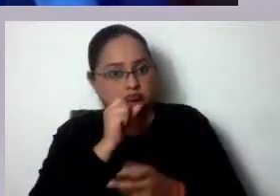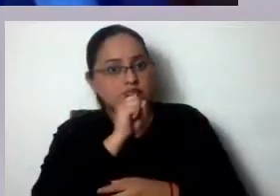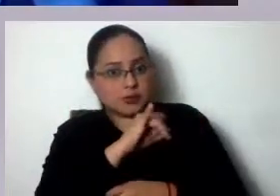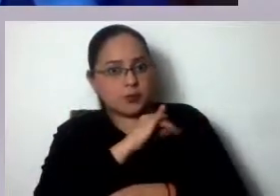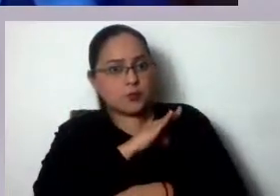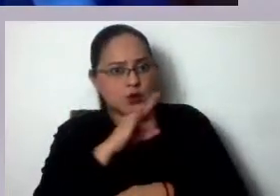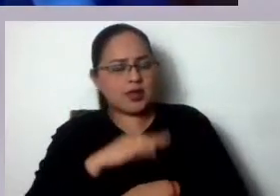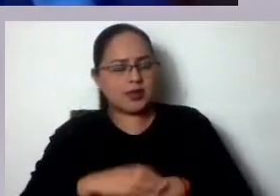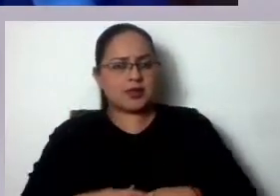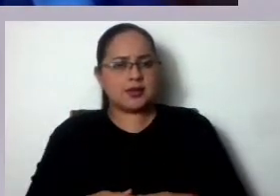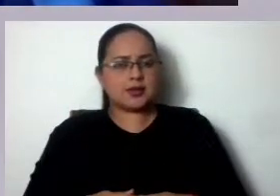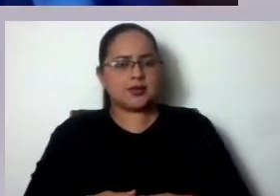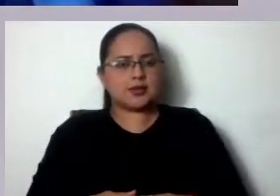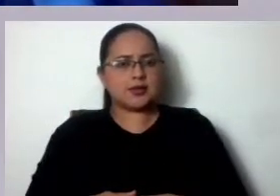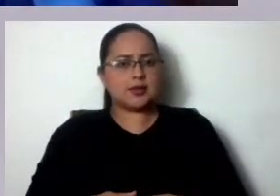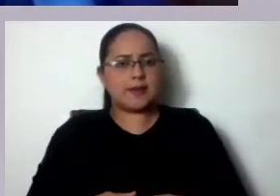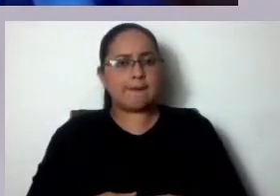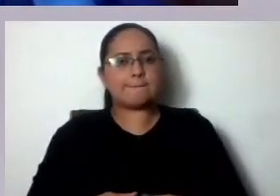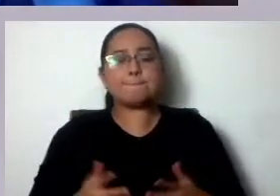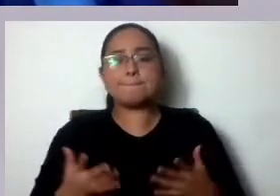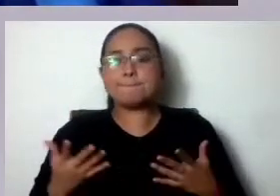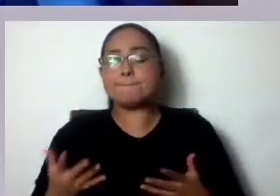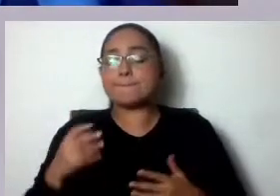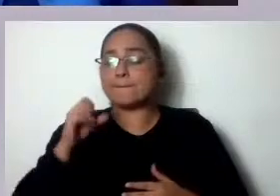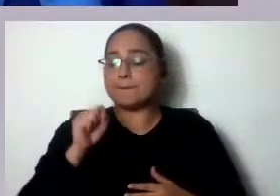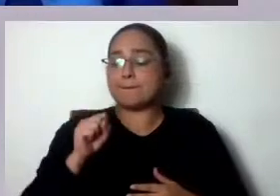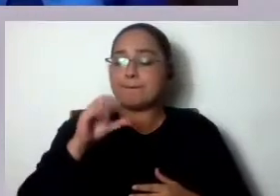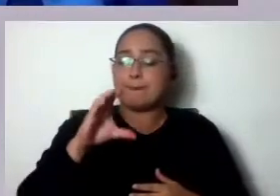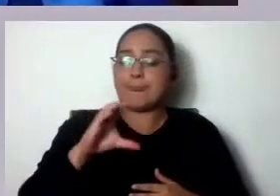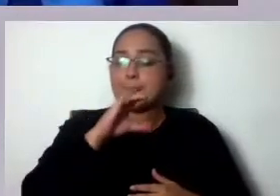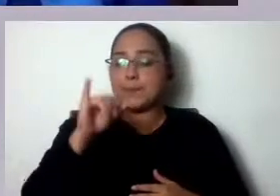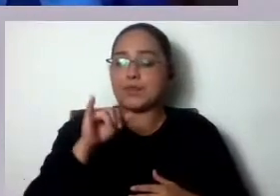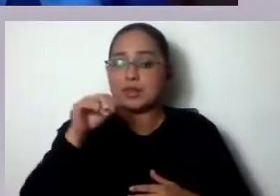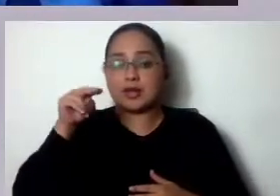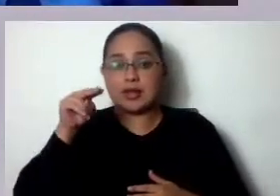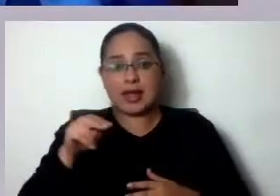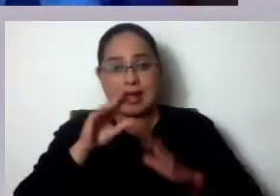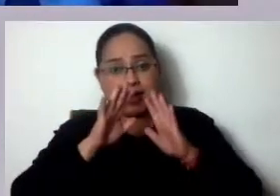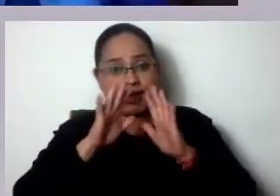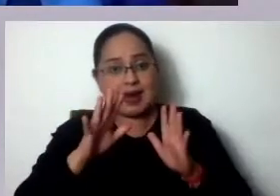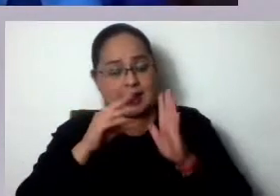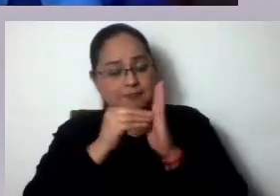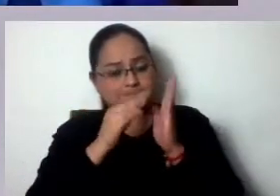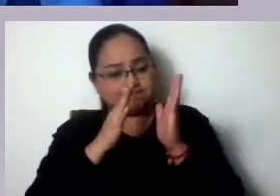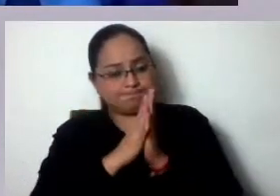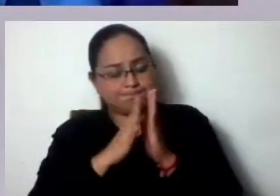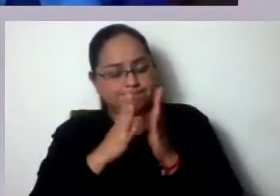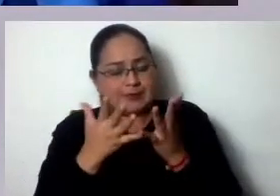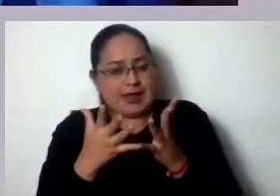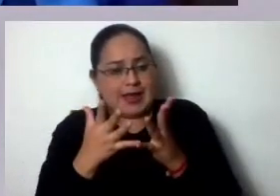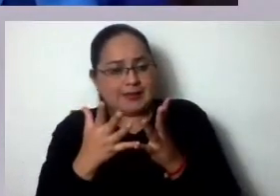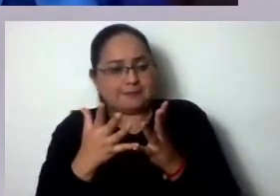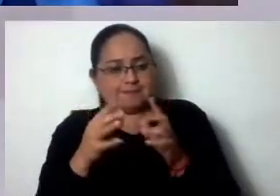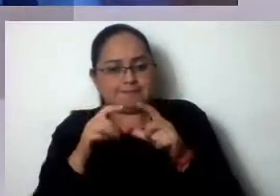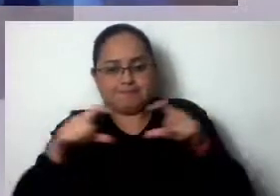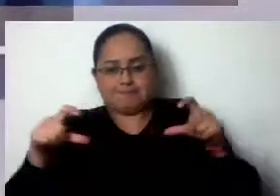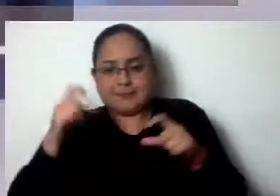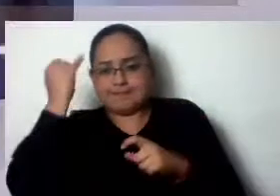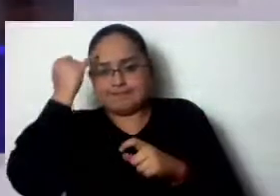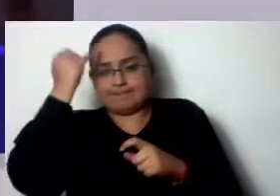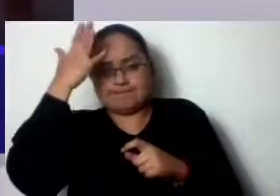en este sentido la corte ya ha establecido criterios al respecto